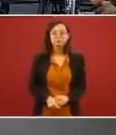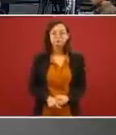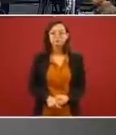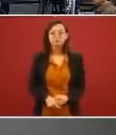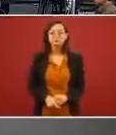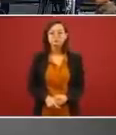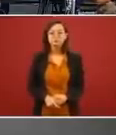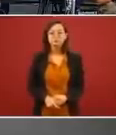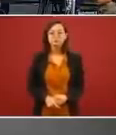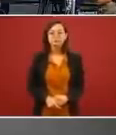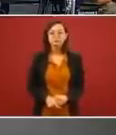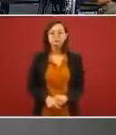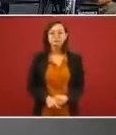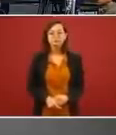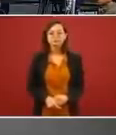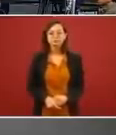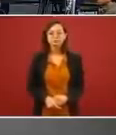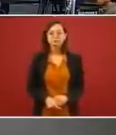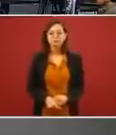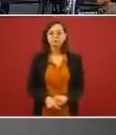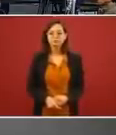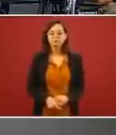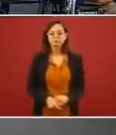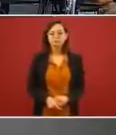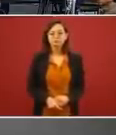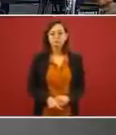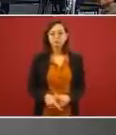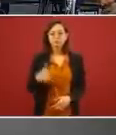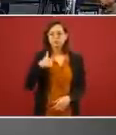no sé si invitamos a Claudio X González a la cena.